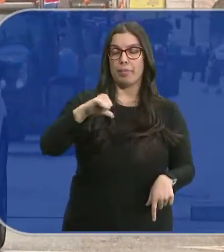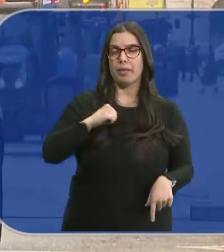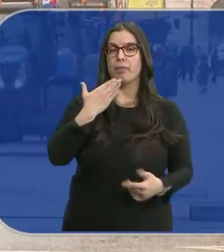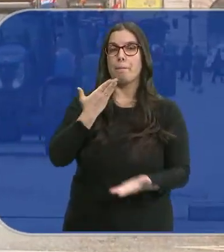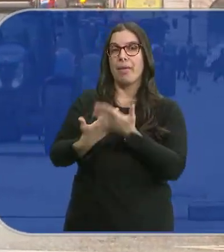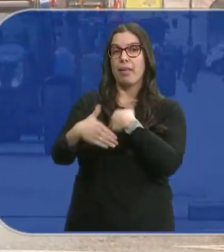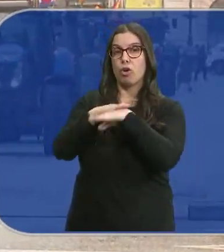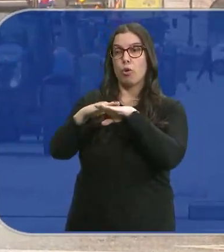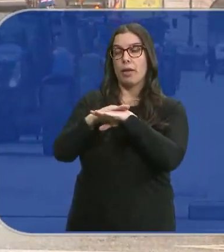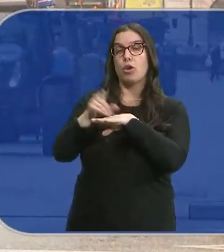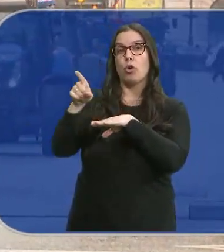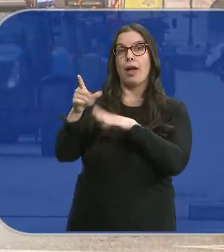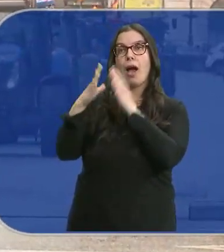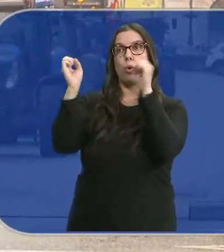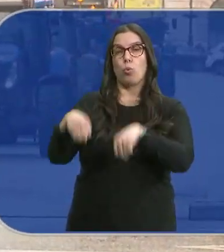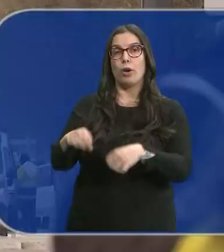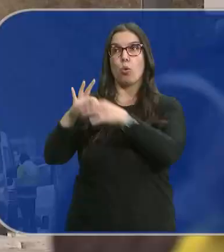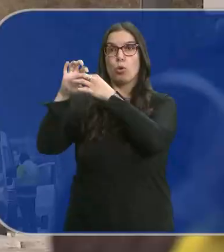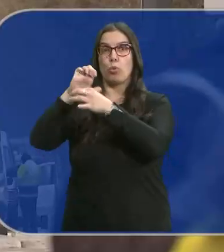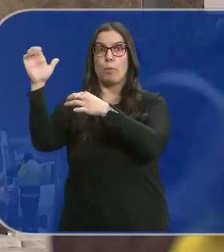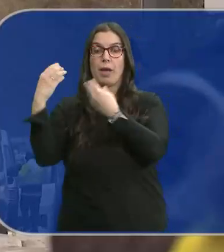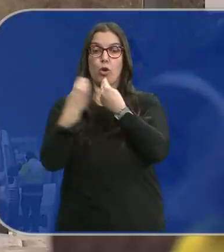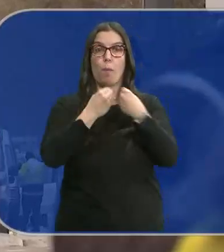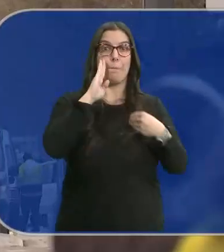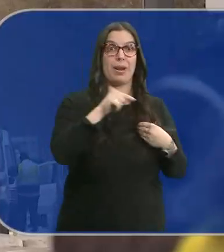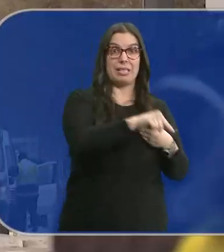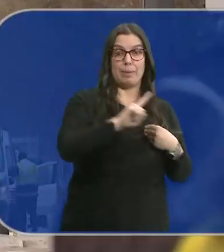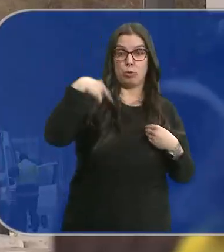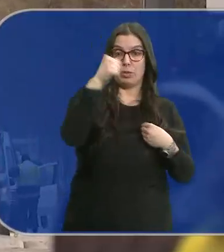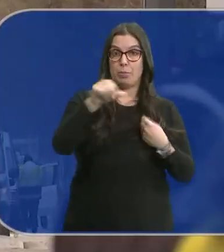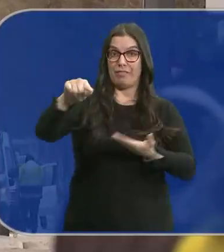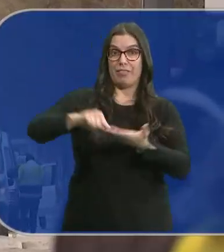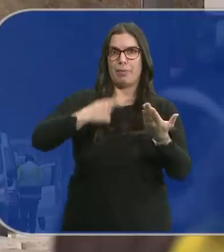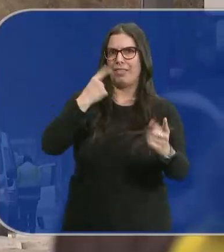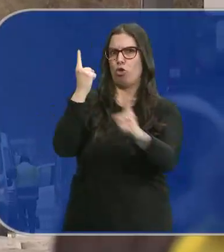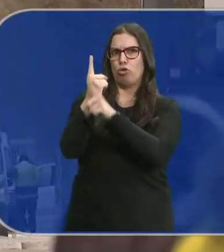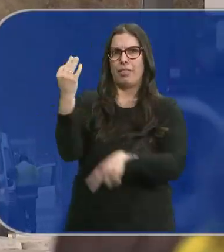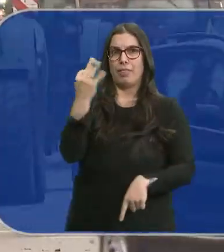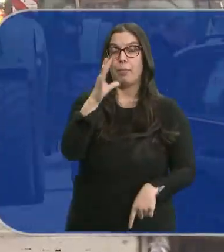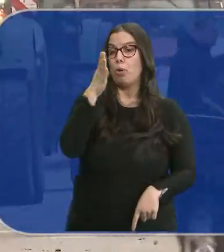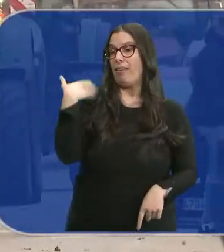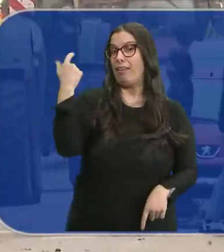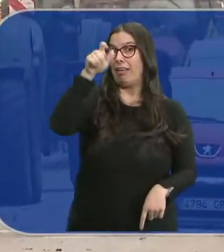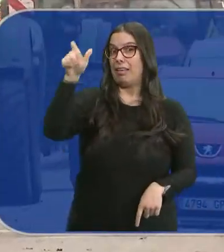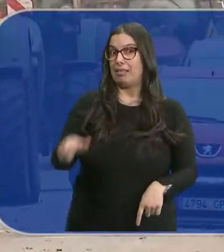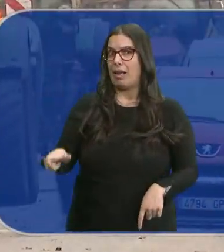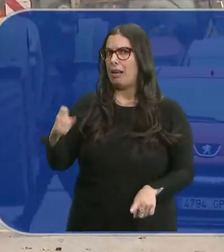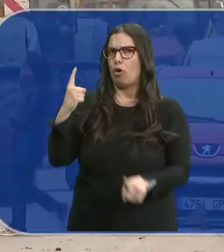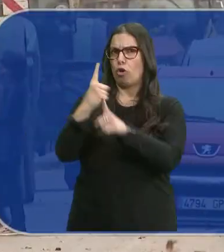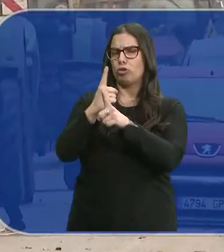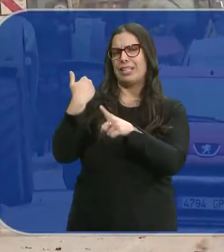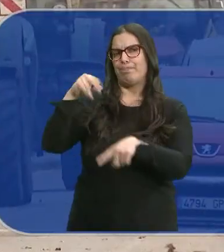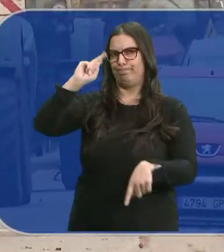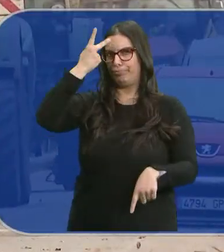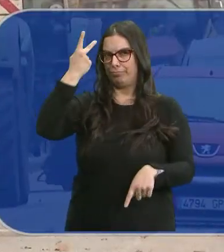Ejecutivo que vote en contra del acuerdo con Mercosur previsto para la próxima semana, después de que ayer Italia, hasta ahora contraria,